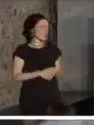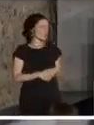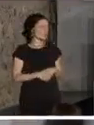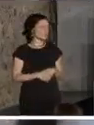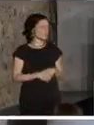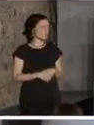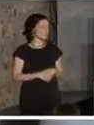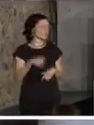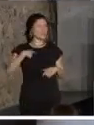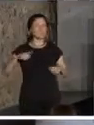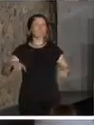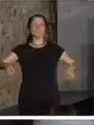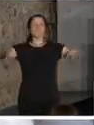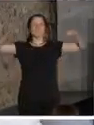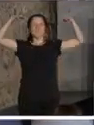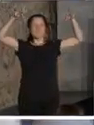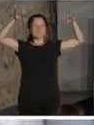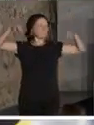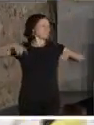pancarta